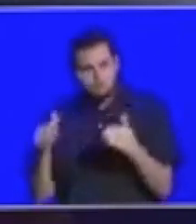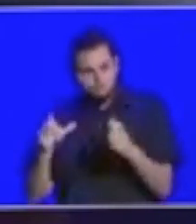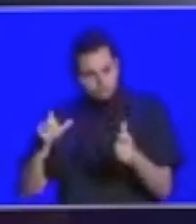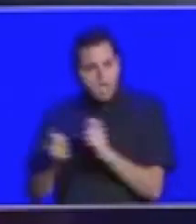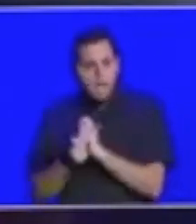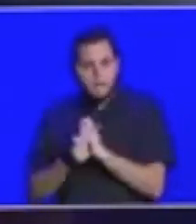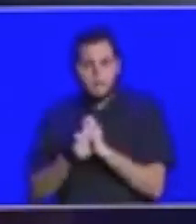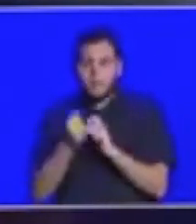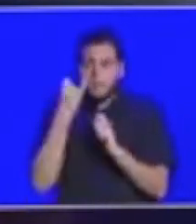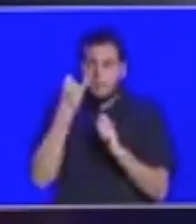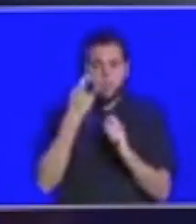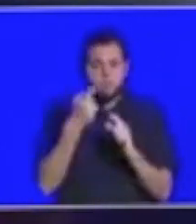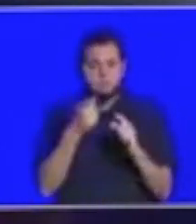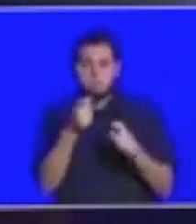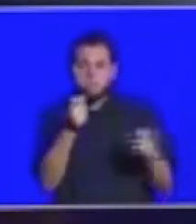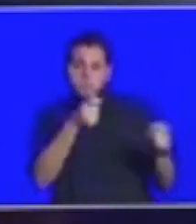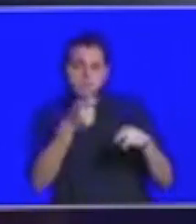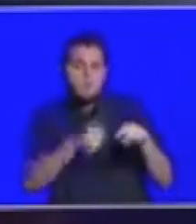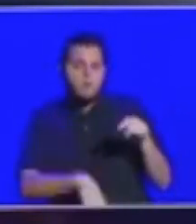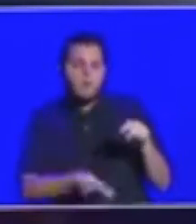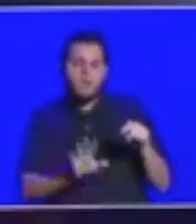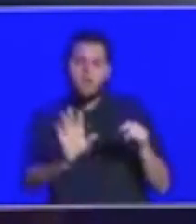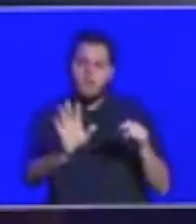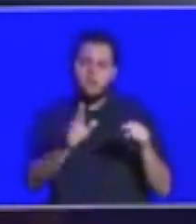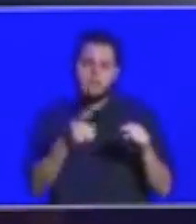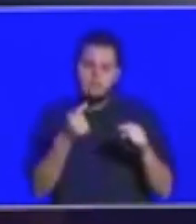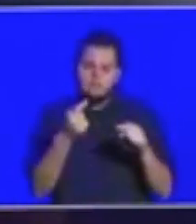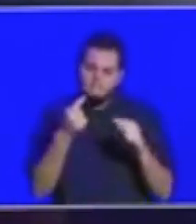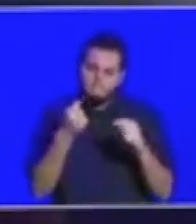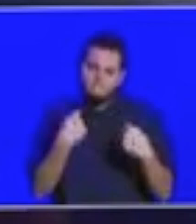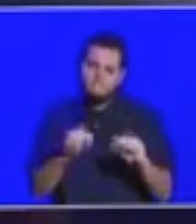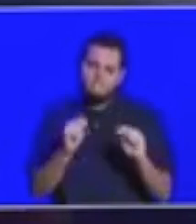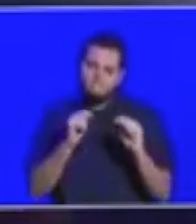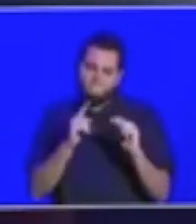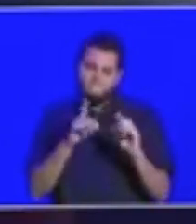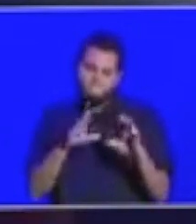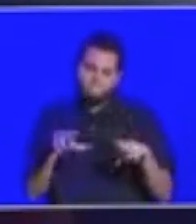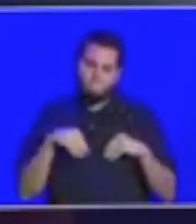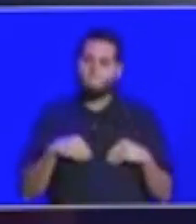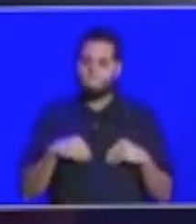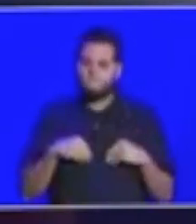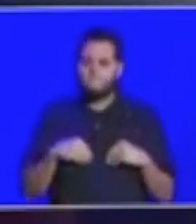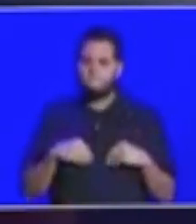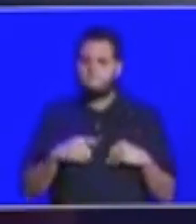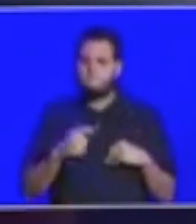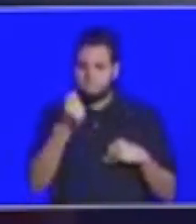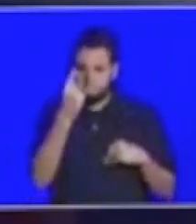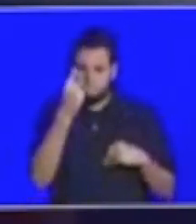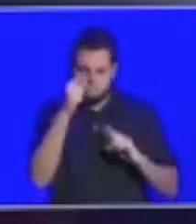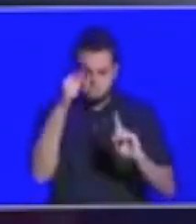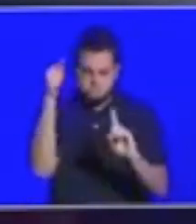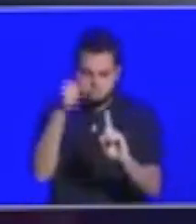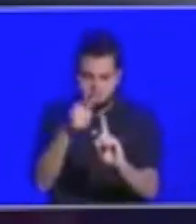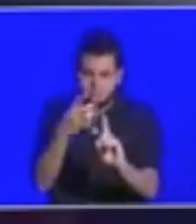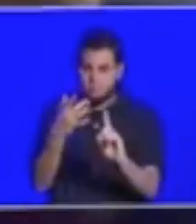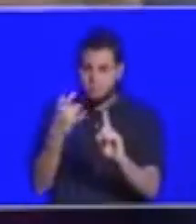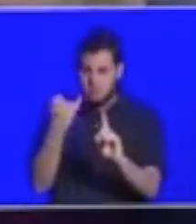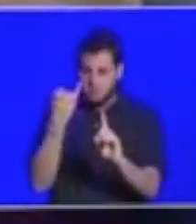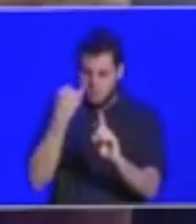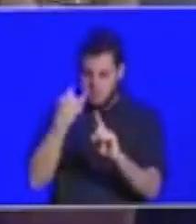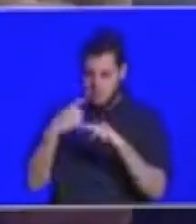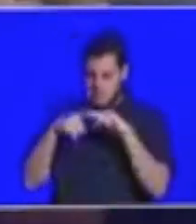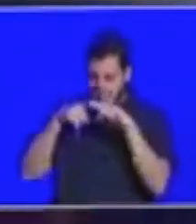cambiar, escoge hacer las paces con eso. Y ahí la clave es comprender que si no depende de mí, me